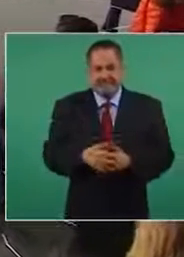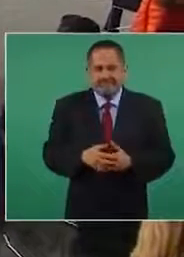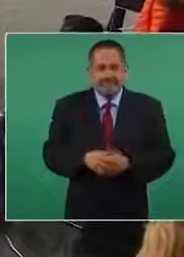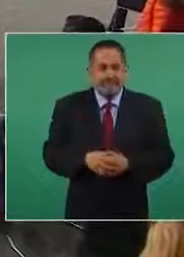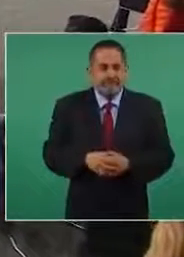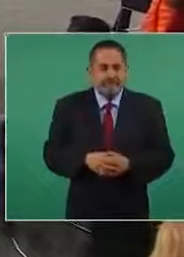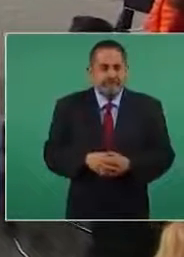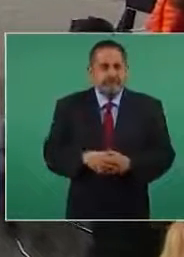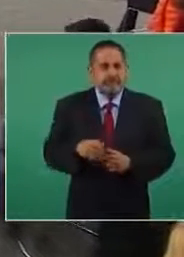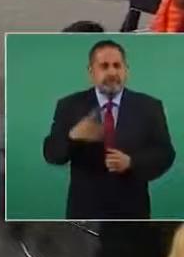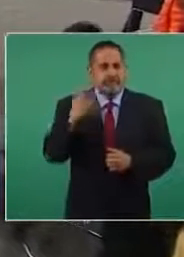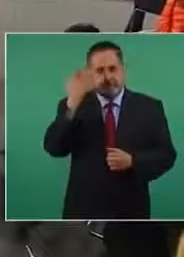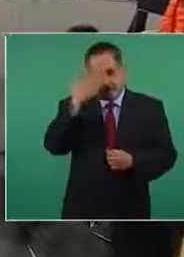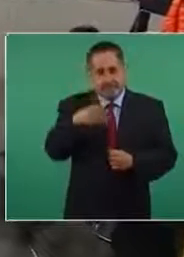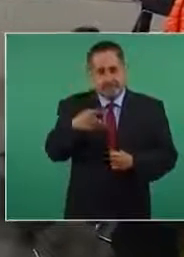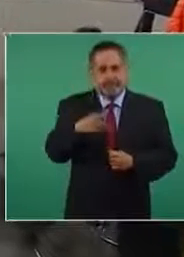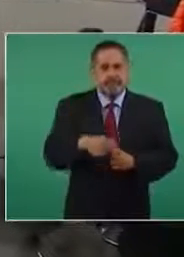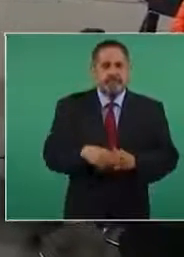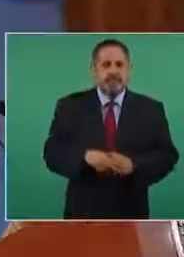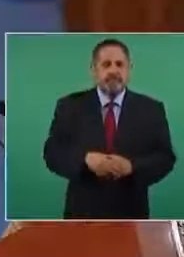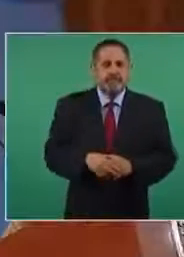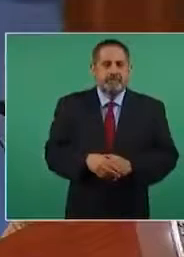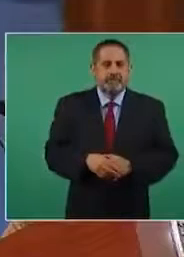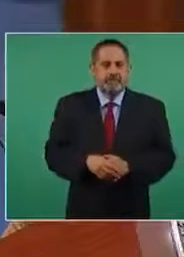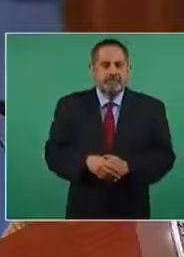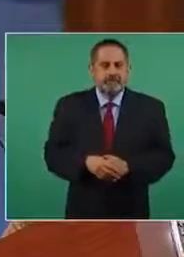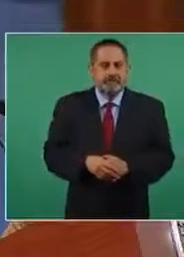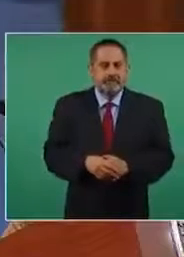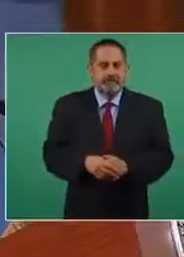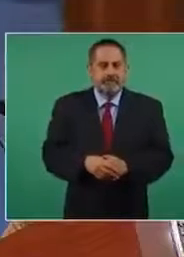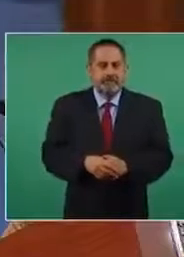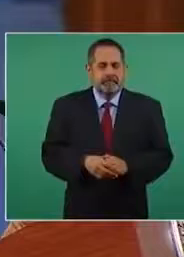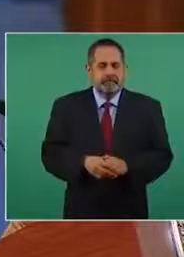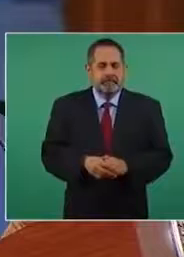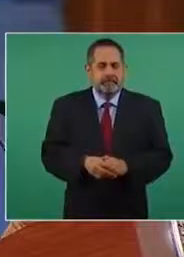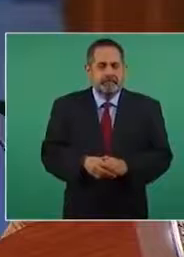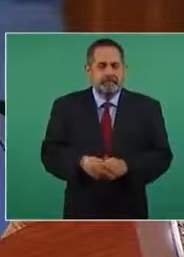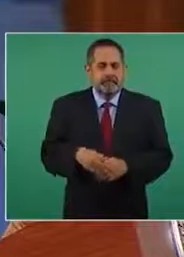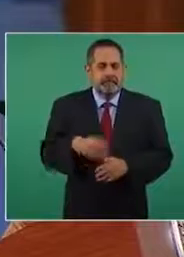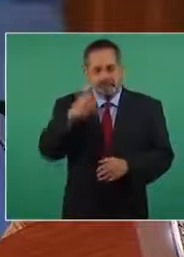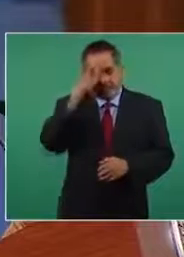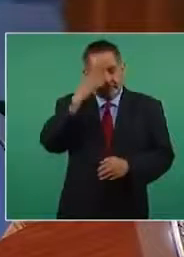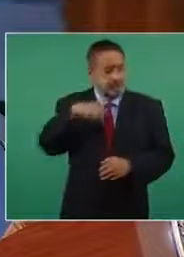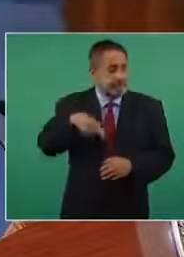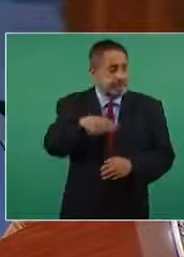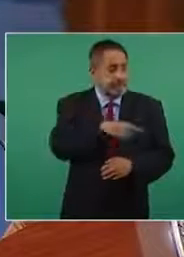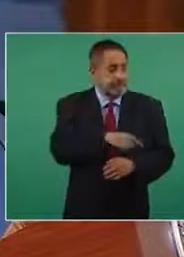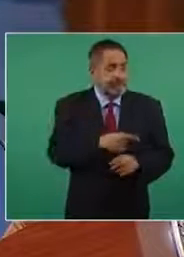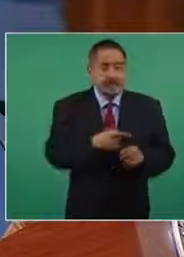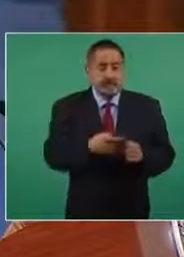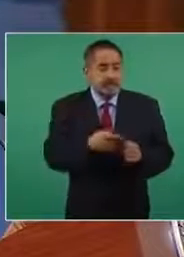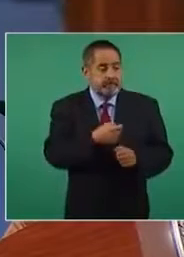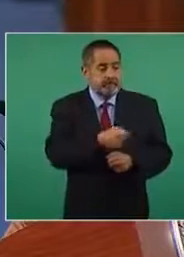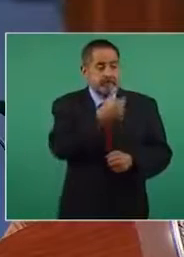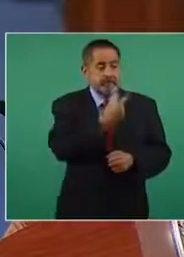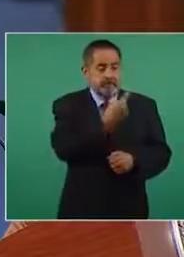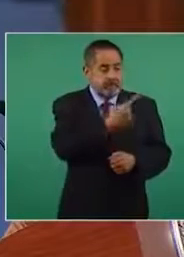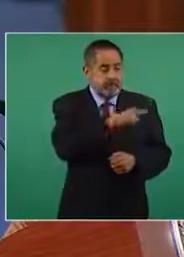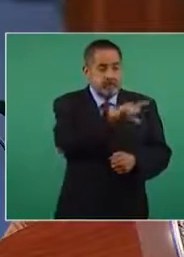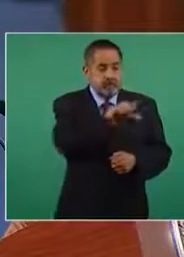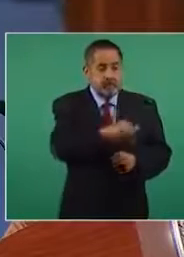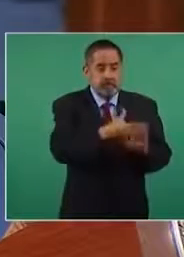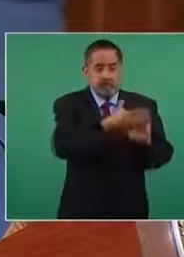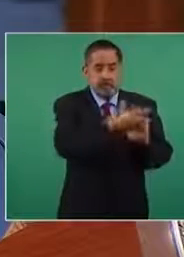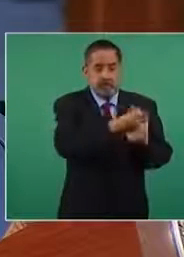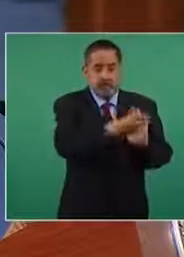de vista de todos los problemas que enfrenta actualmente Pemex y el resto que representaría esta nueva empresa. Entendemos la urgencia